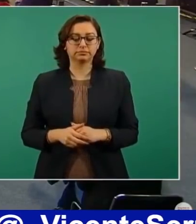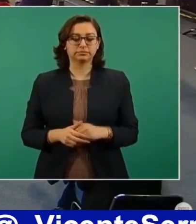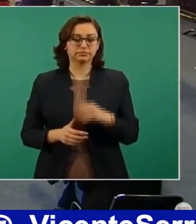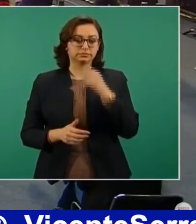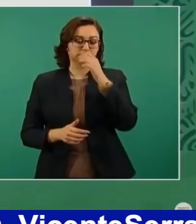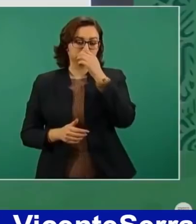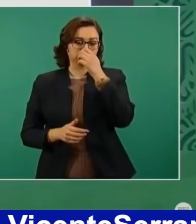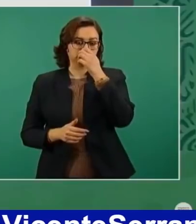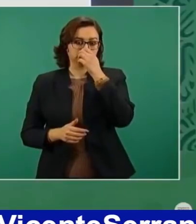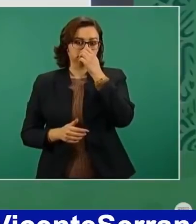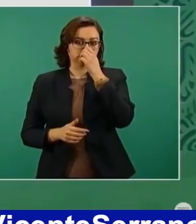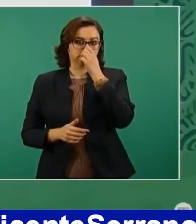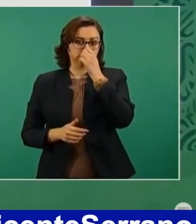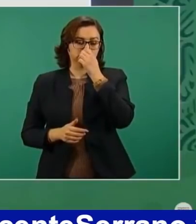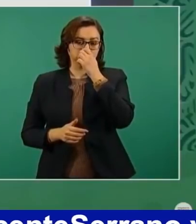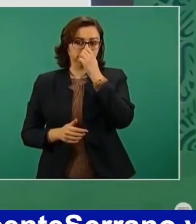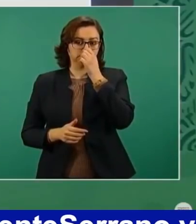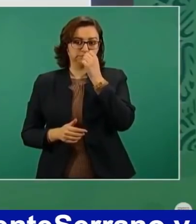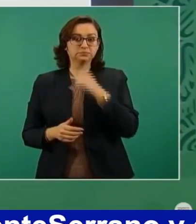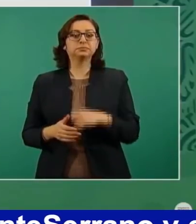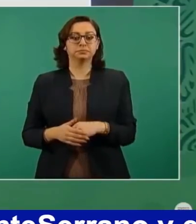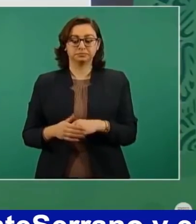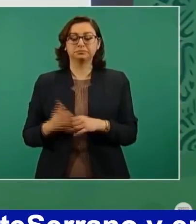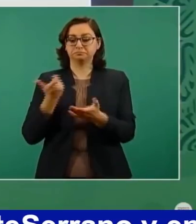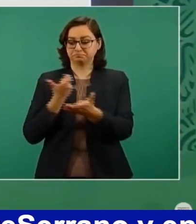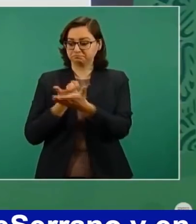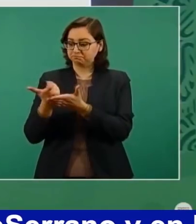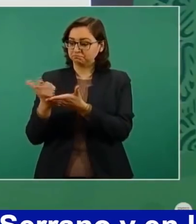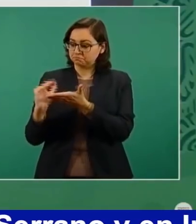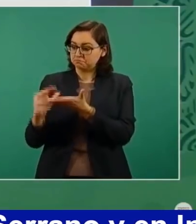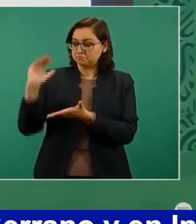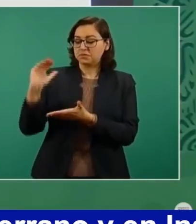Ah, qué bien, 51%.